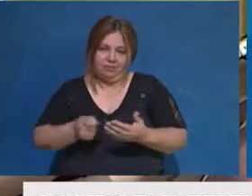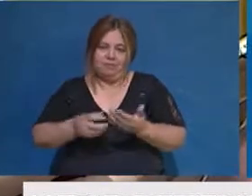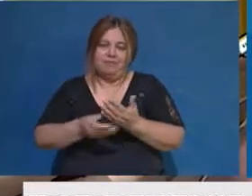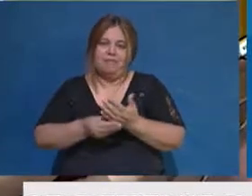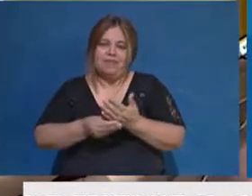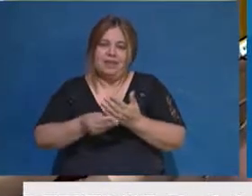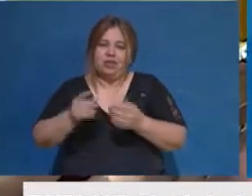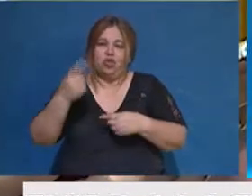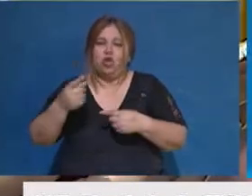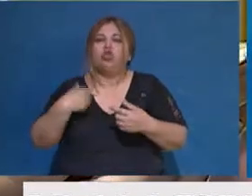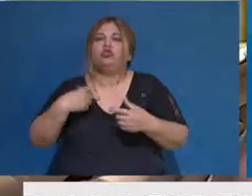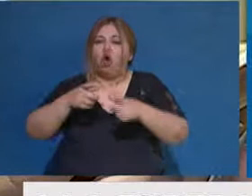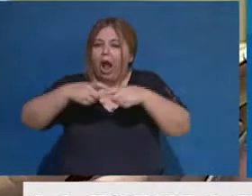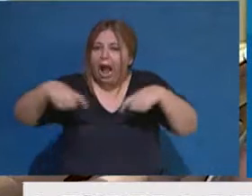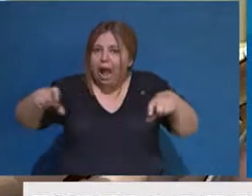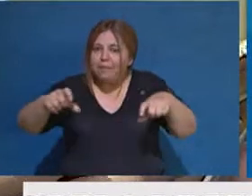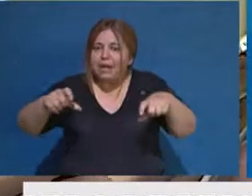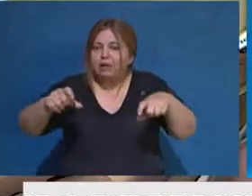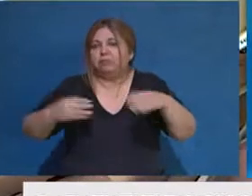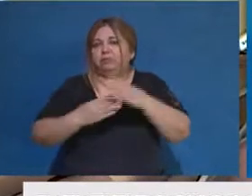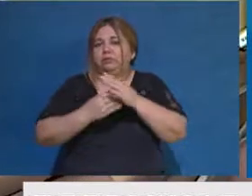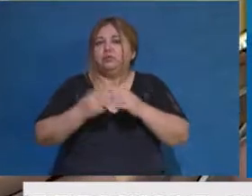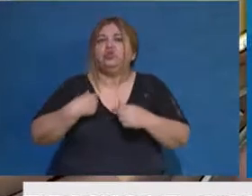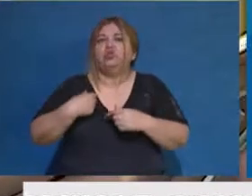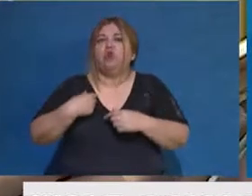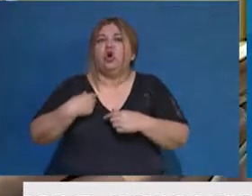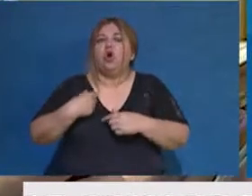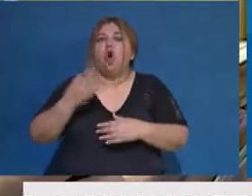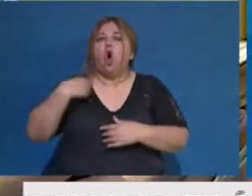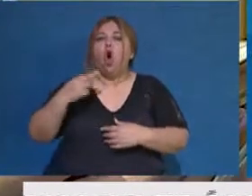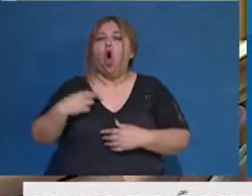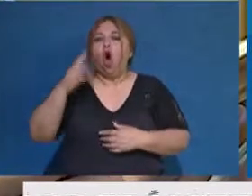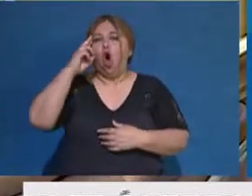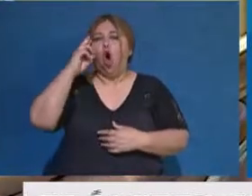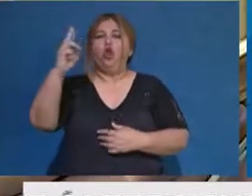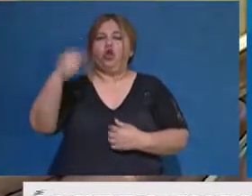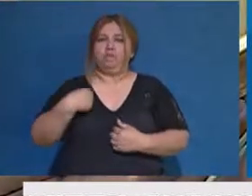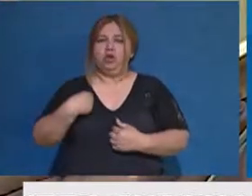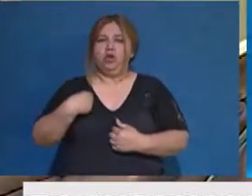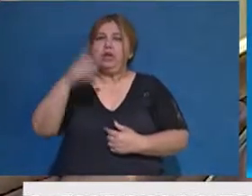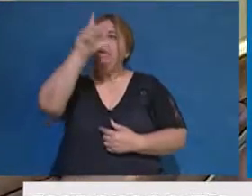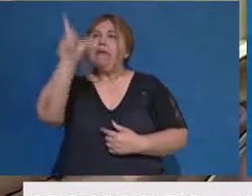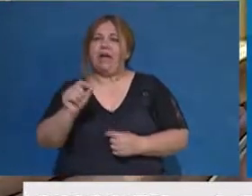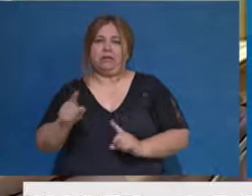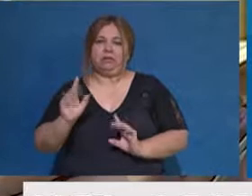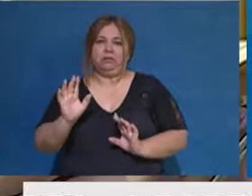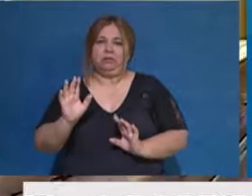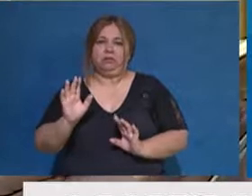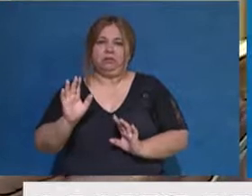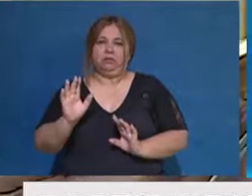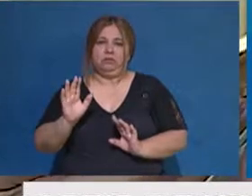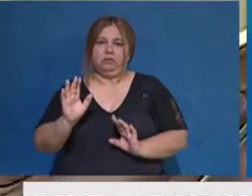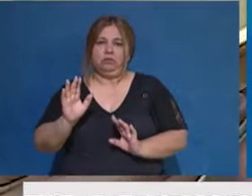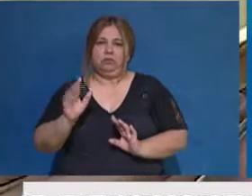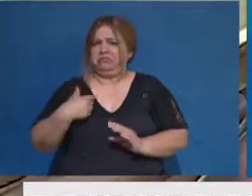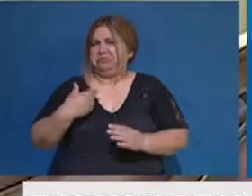y como camarista, siempre he jurado por mi honor y por la patria. Nunca elegí el juramento que es vinculado a los